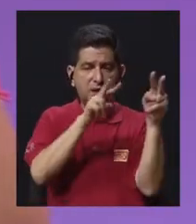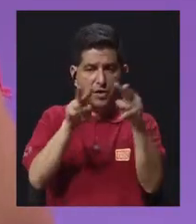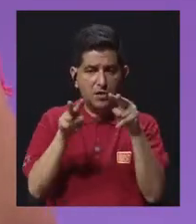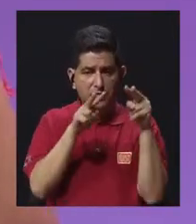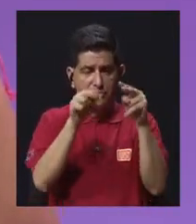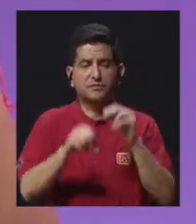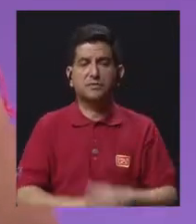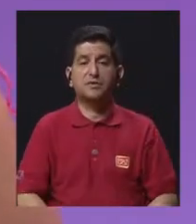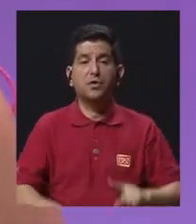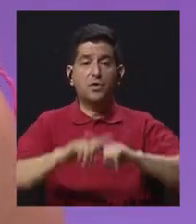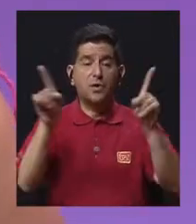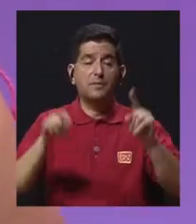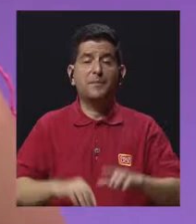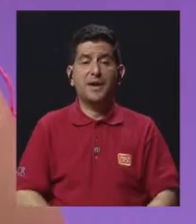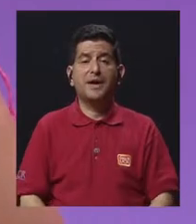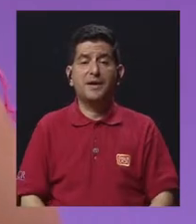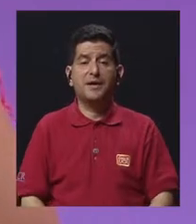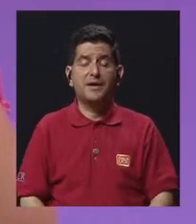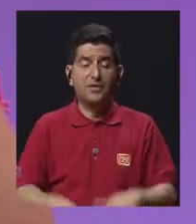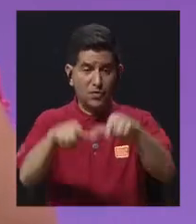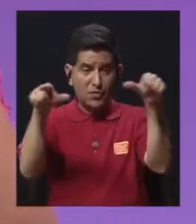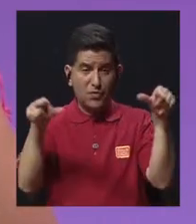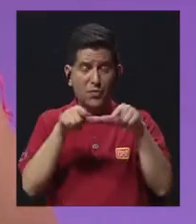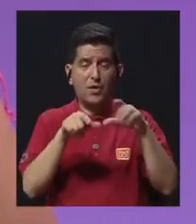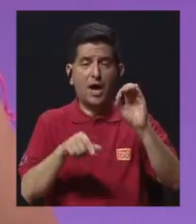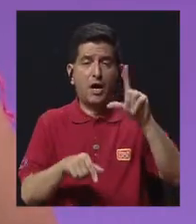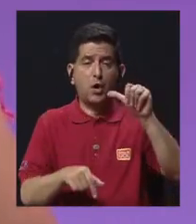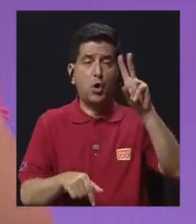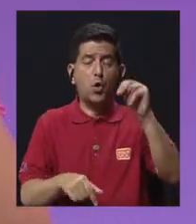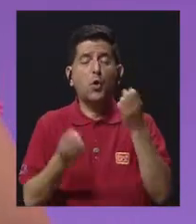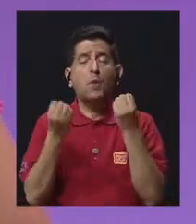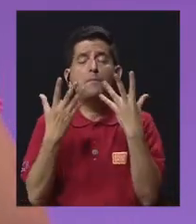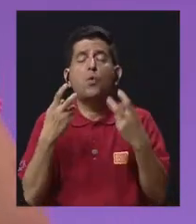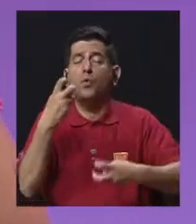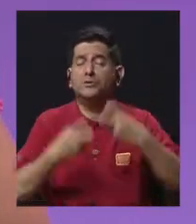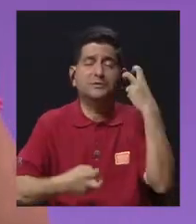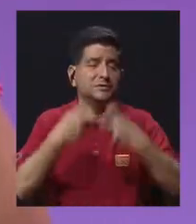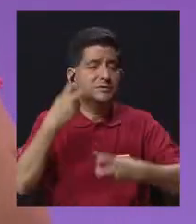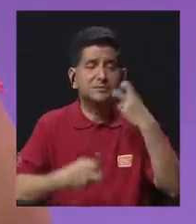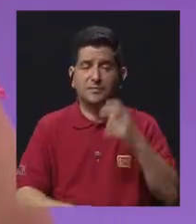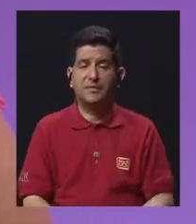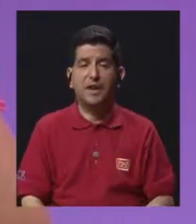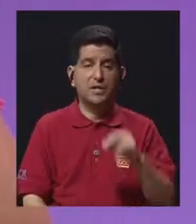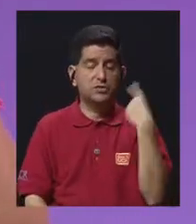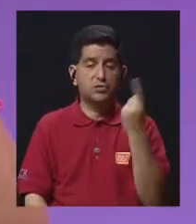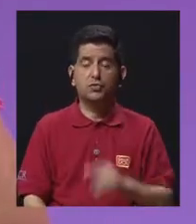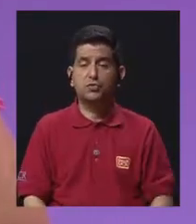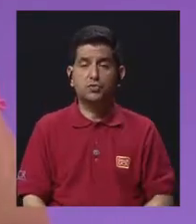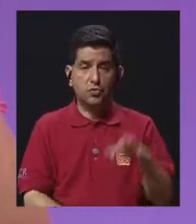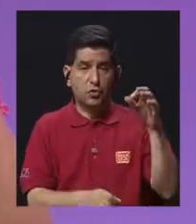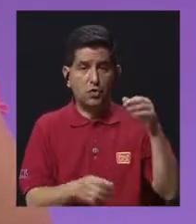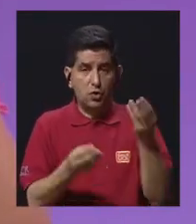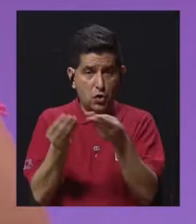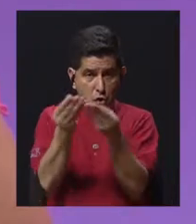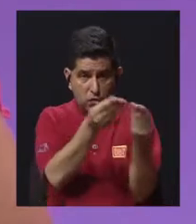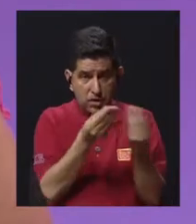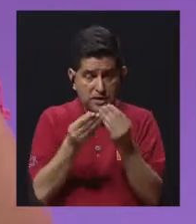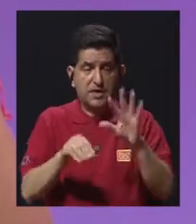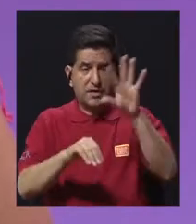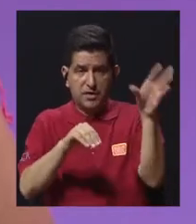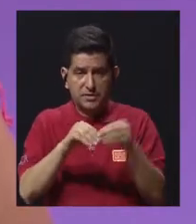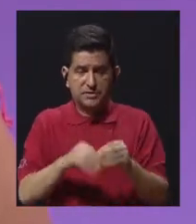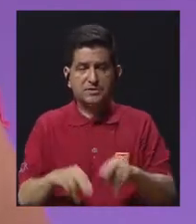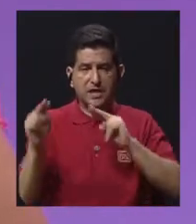observatorio, pero como el departamento de Colón tiene tanto conflicto, no solo agrario, sino que también a eso se suma lo que